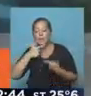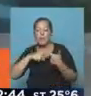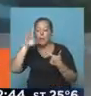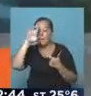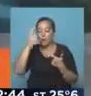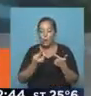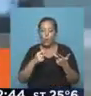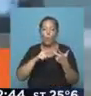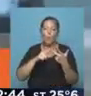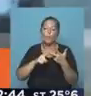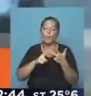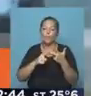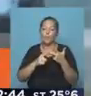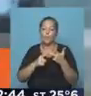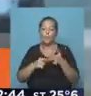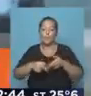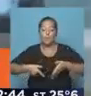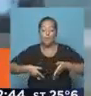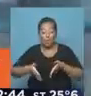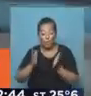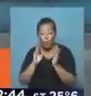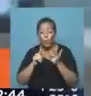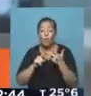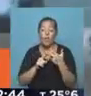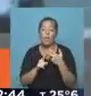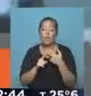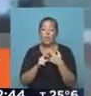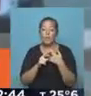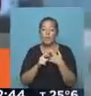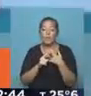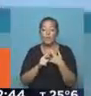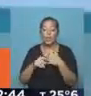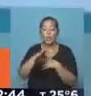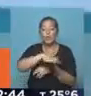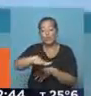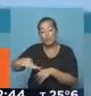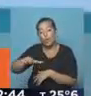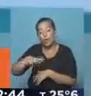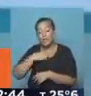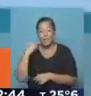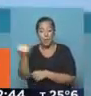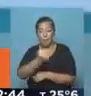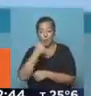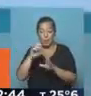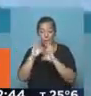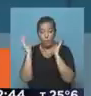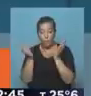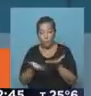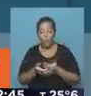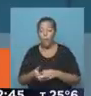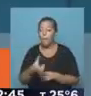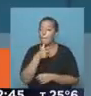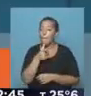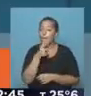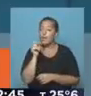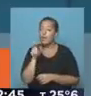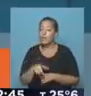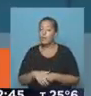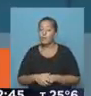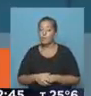carretera Con un fuerte expolio de de lo que son zonas vitales pulmones del planeta Me parece que en ese